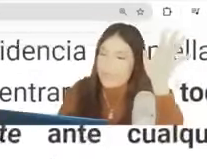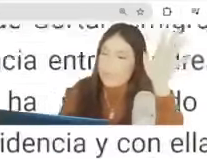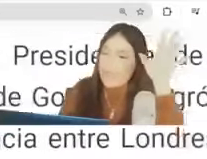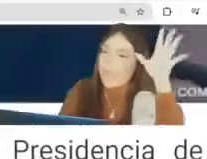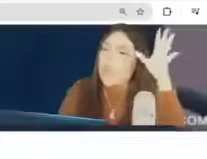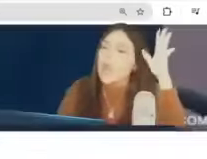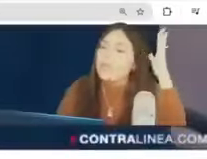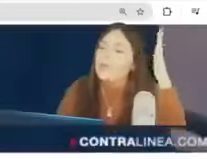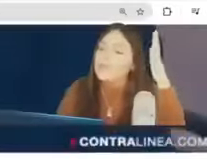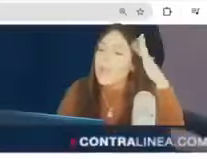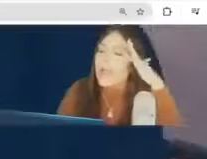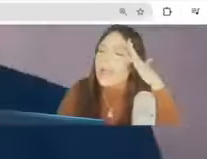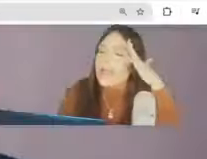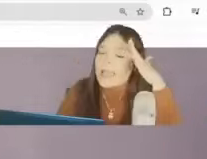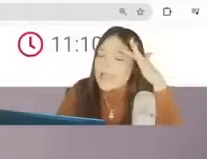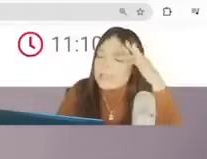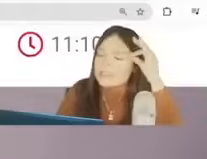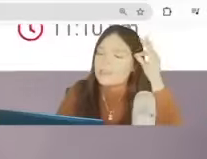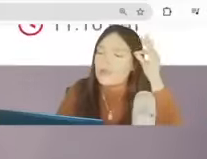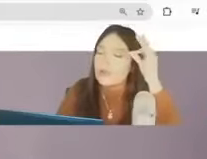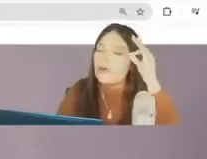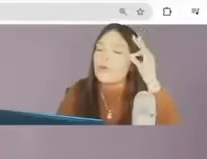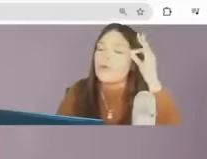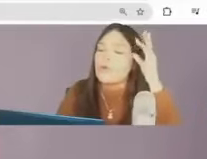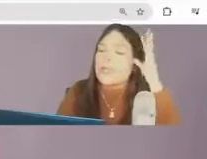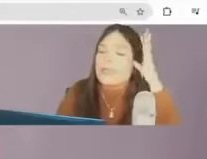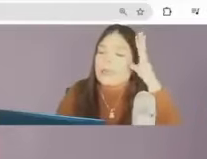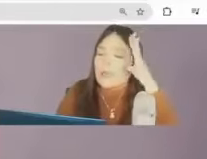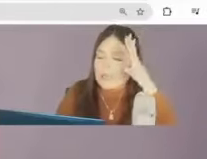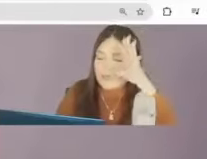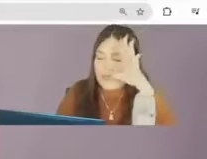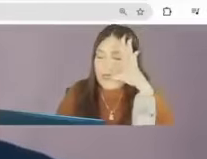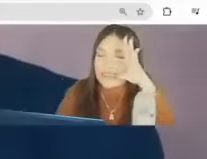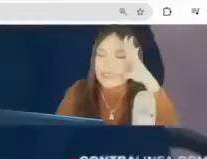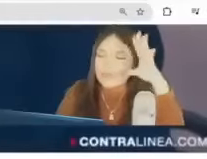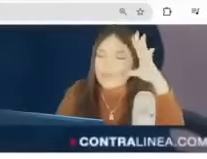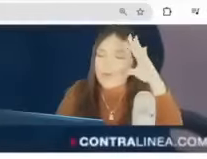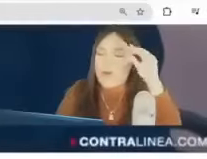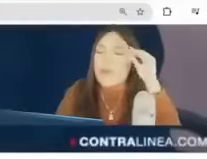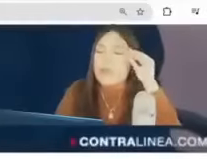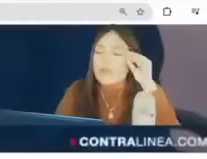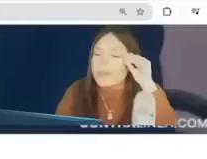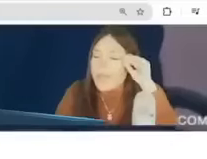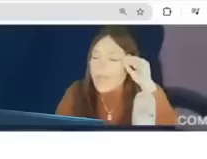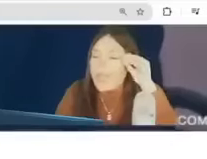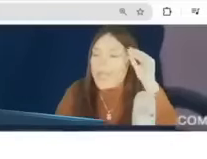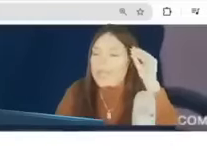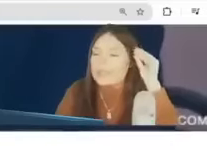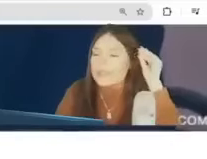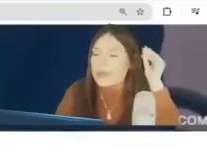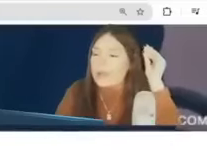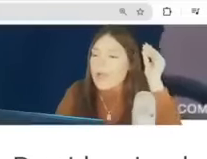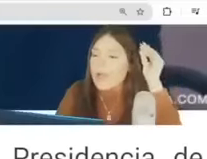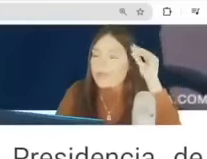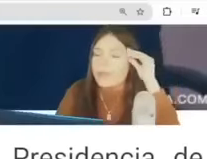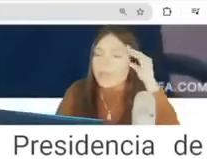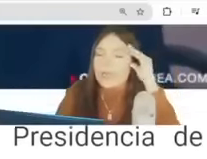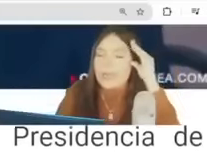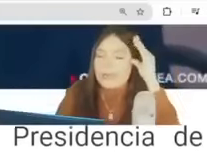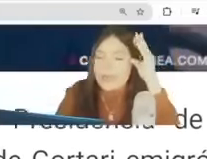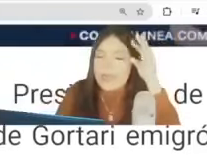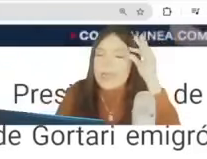aquí en pantalla, pues ya es todo un inglés, o sea, él ya es miembro de este lugar,